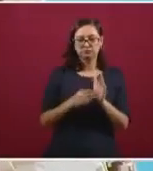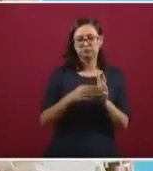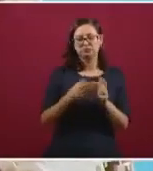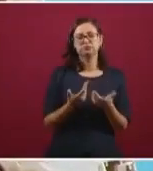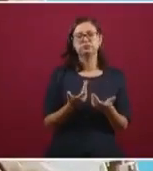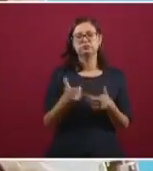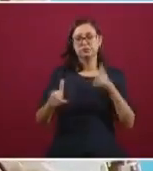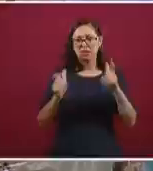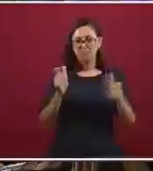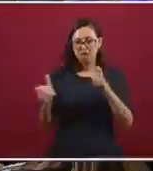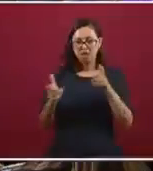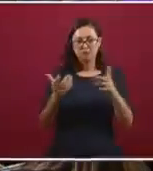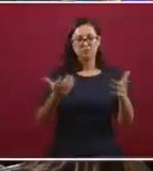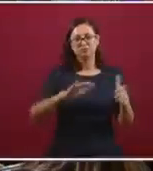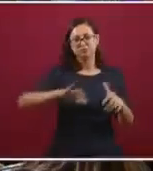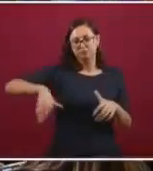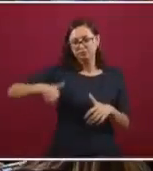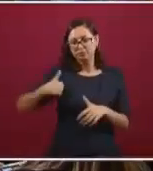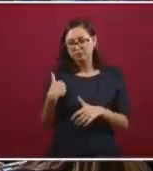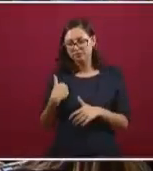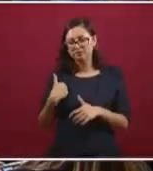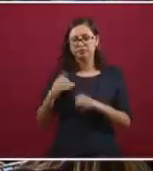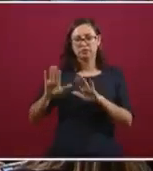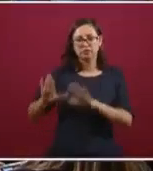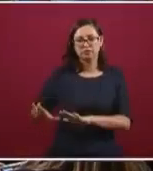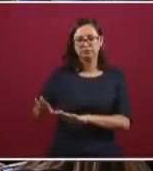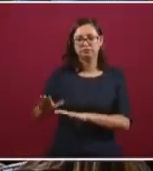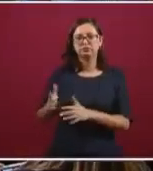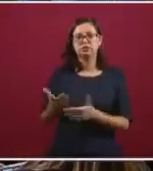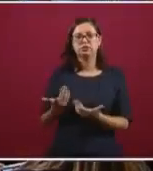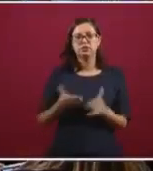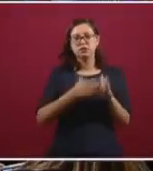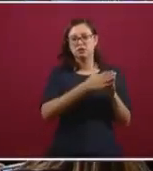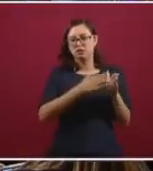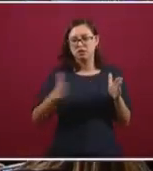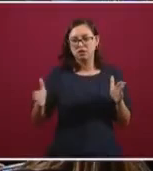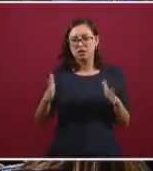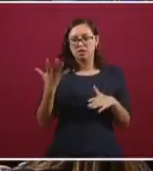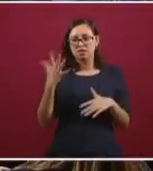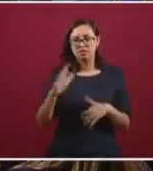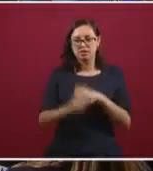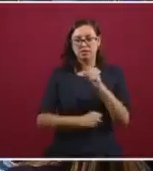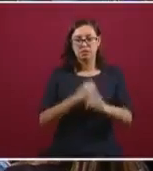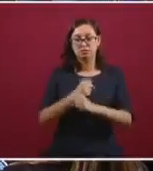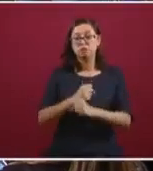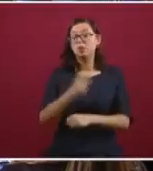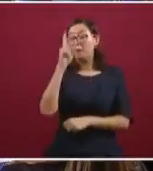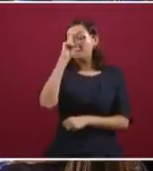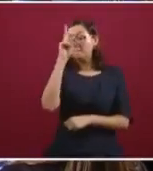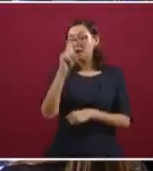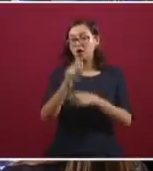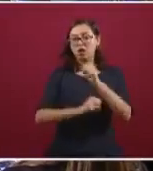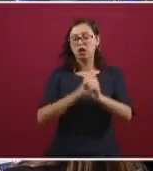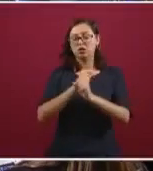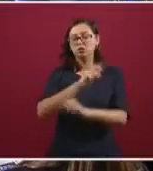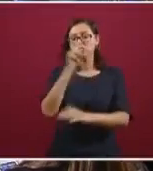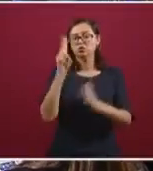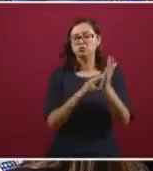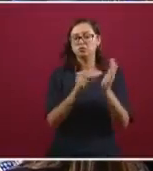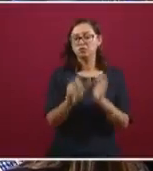gráfica, el año en que más hubo aseguramientos, en el 2011.